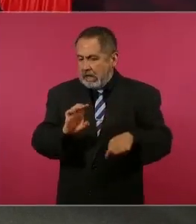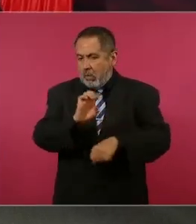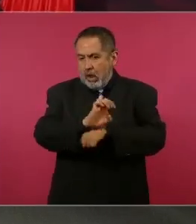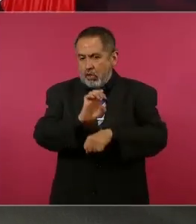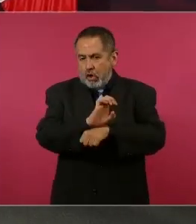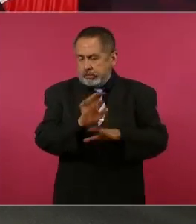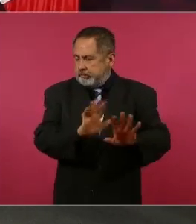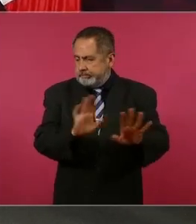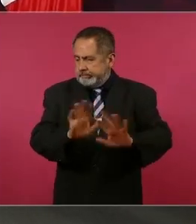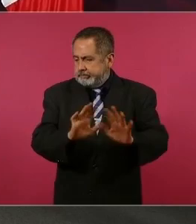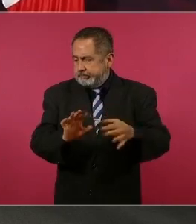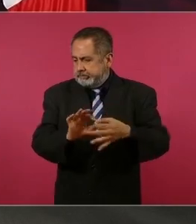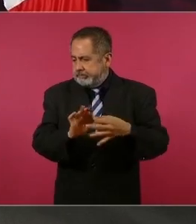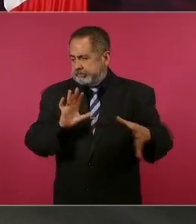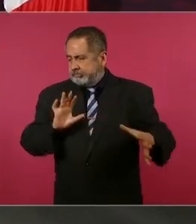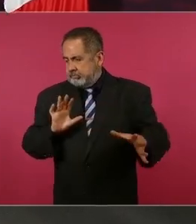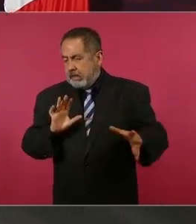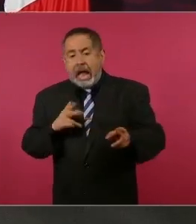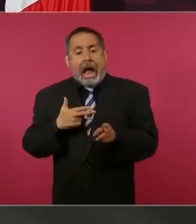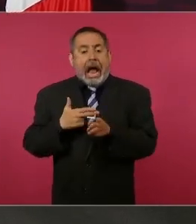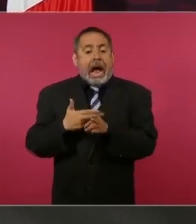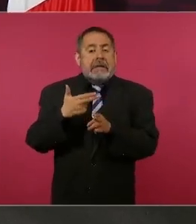que haya